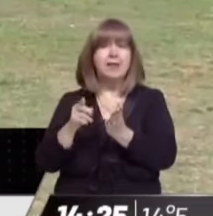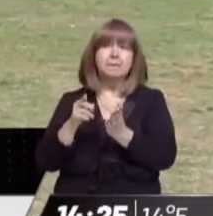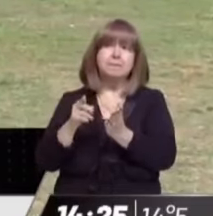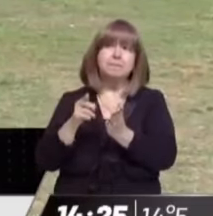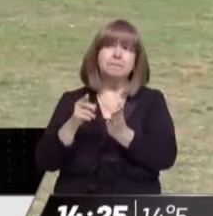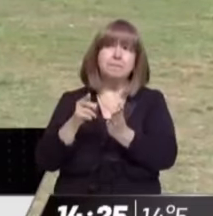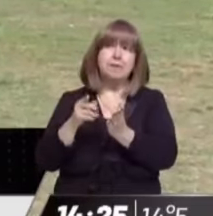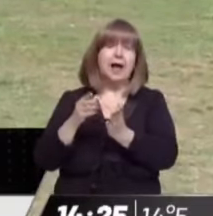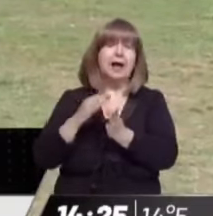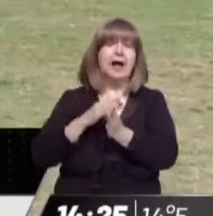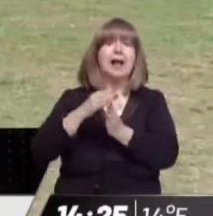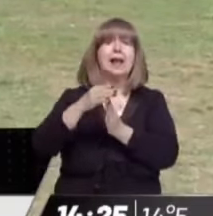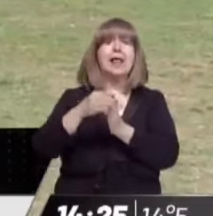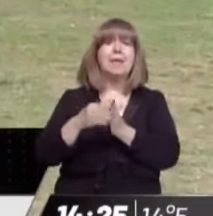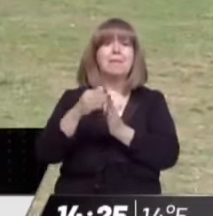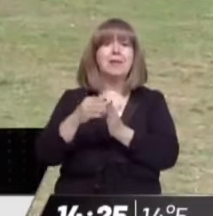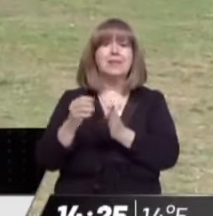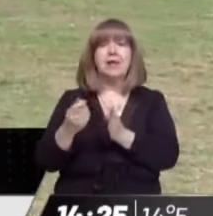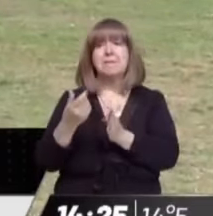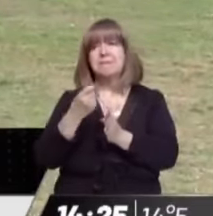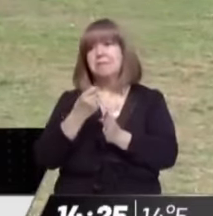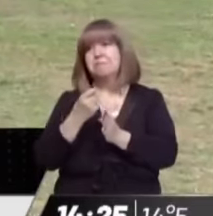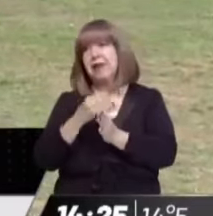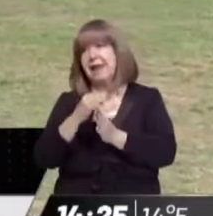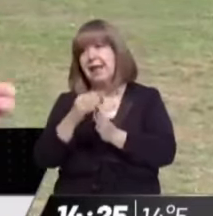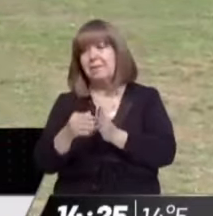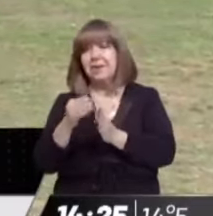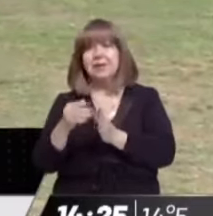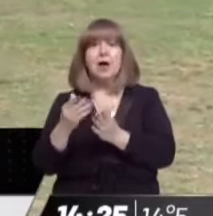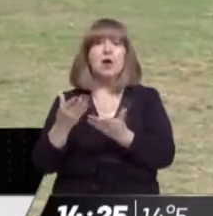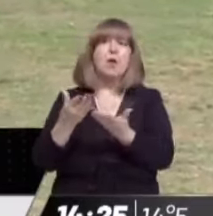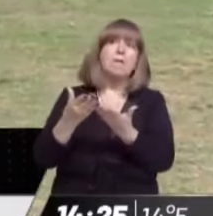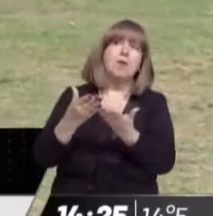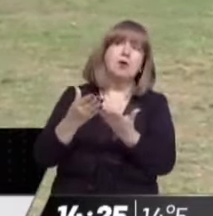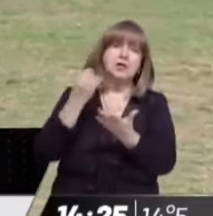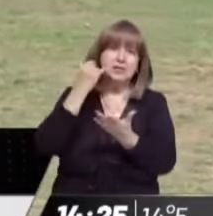Estado argentino a partir de que me abrió las puertas de sus casas de estudios de manera gratuita. Claro.